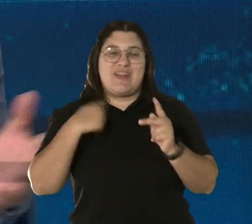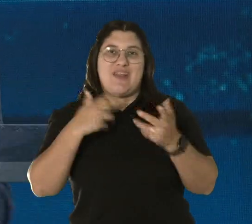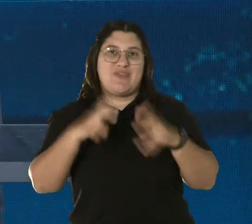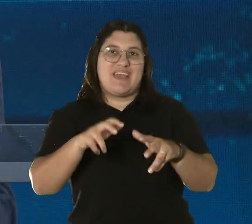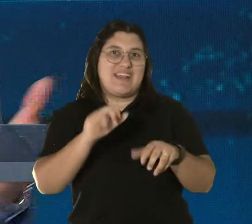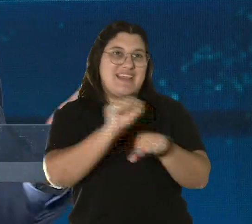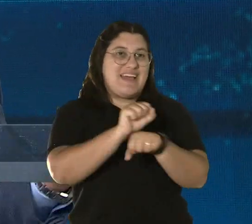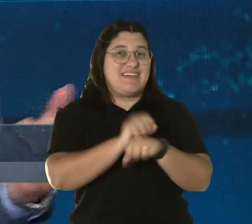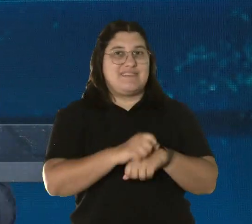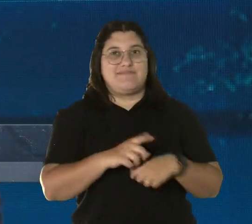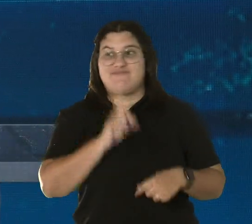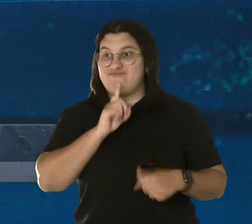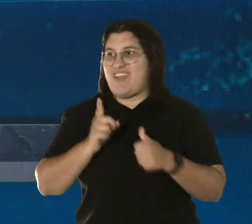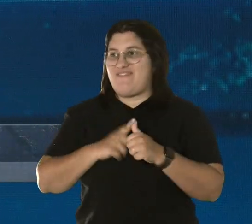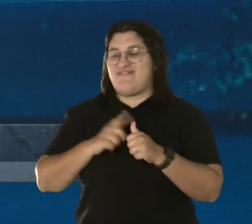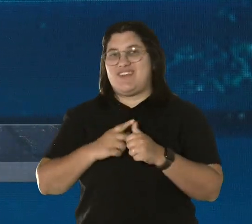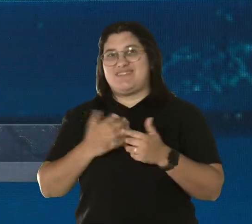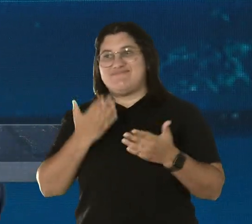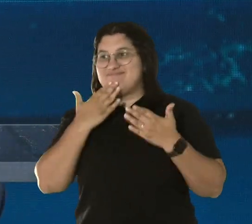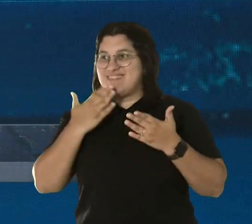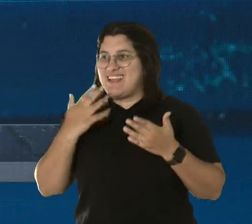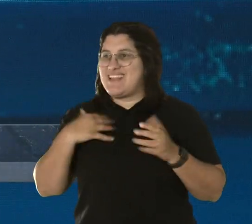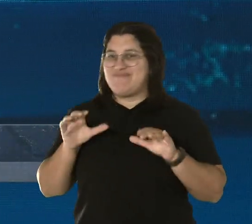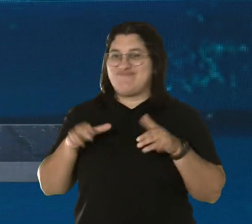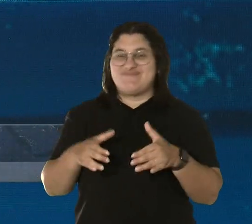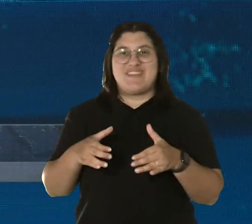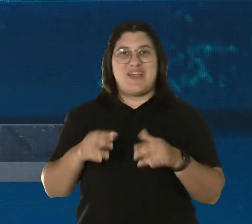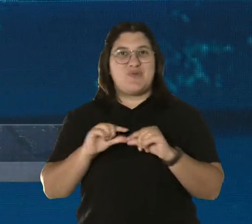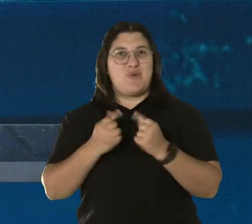honor estar aquí con este grupo de damas y contigo.